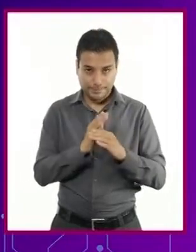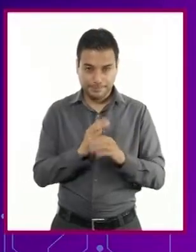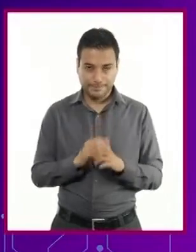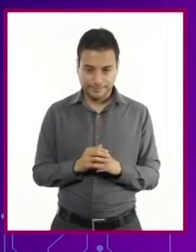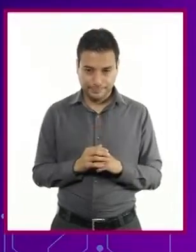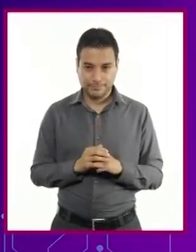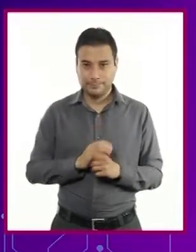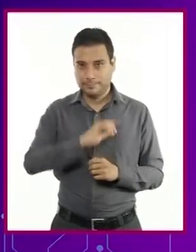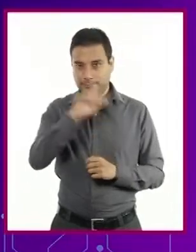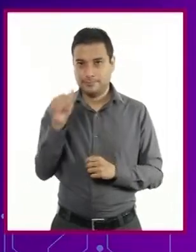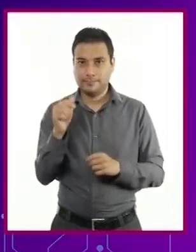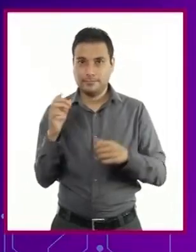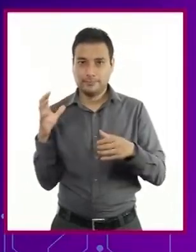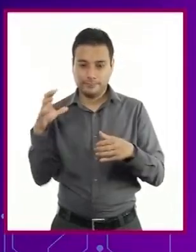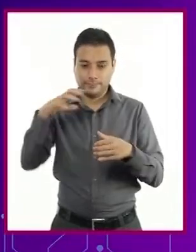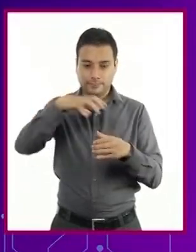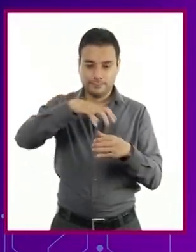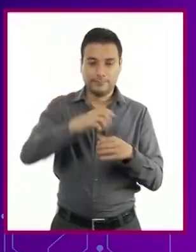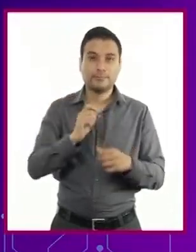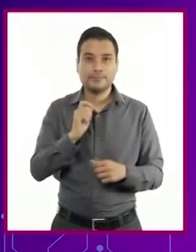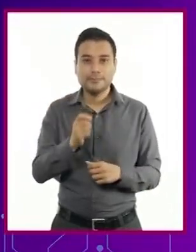sin ninguna alteración.